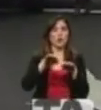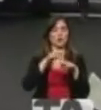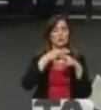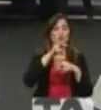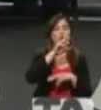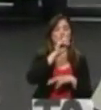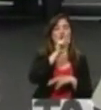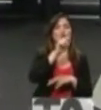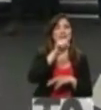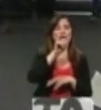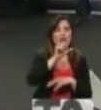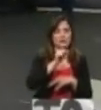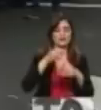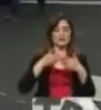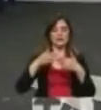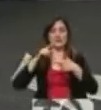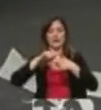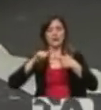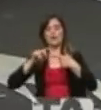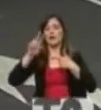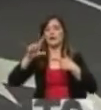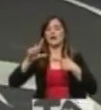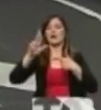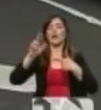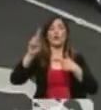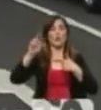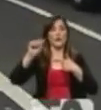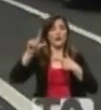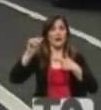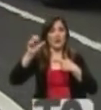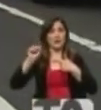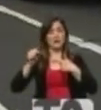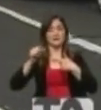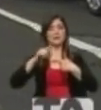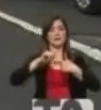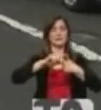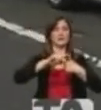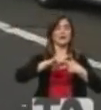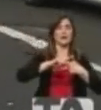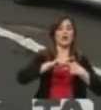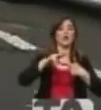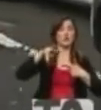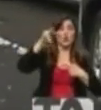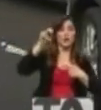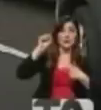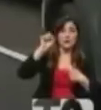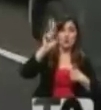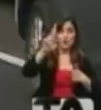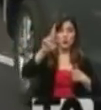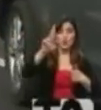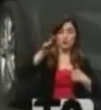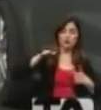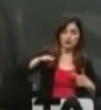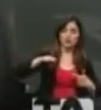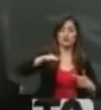Rosales y de Los Laureles, que forman un par vial. Ahora de Los Rosales es de circulación norte-sur. También cambia